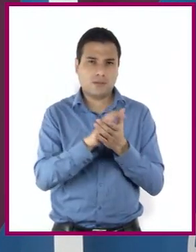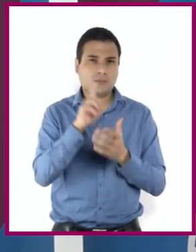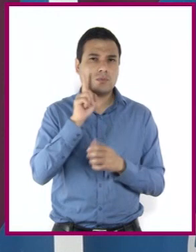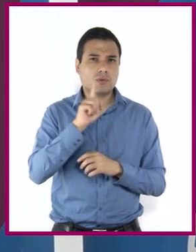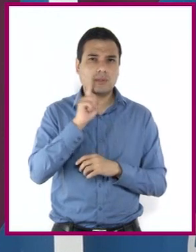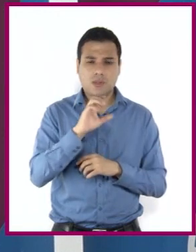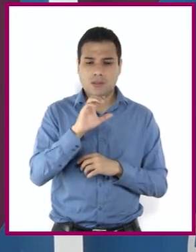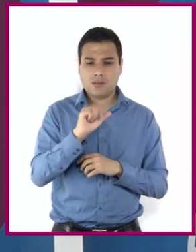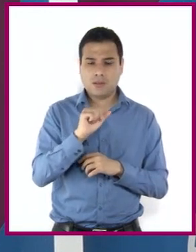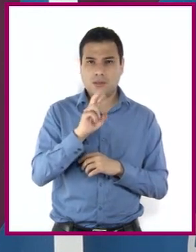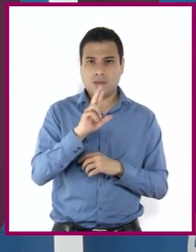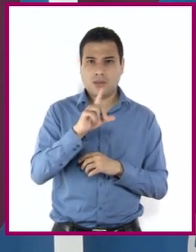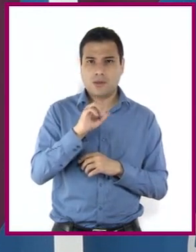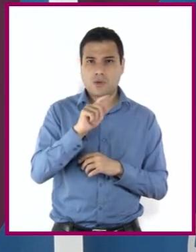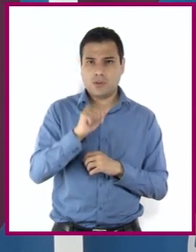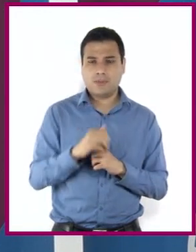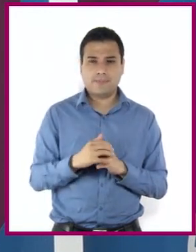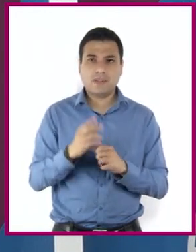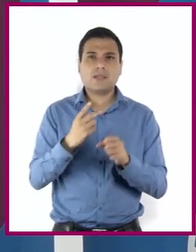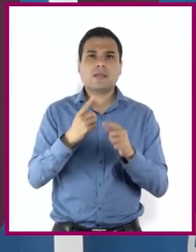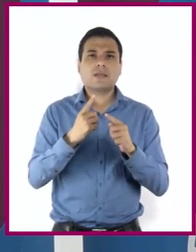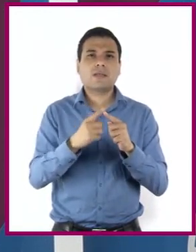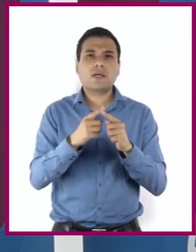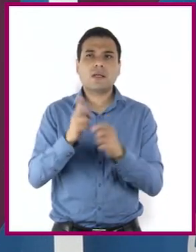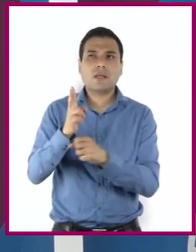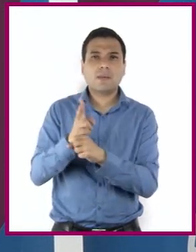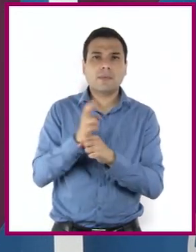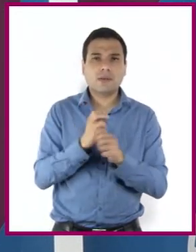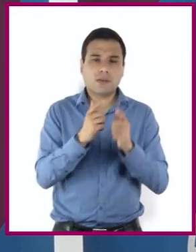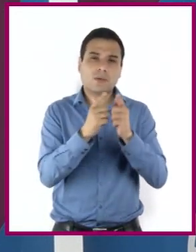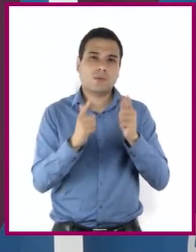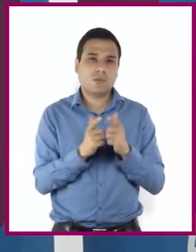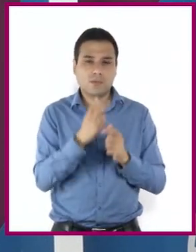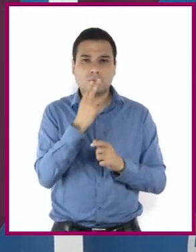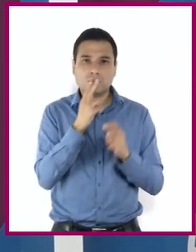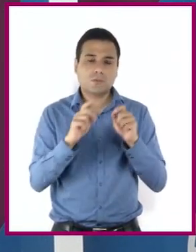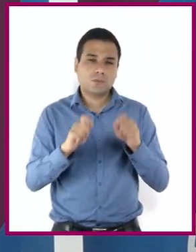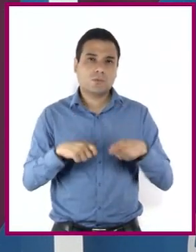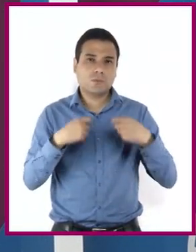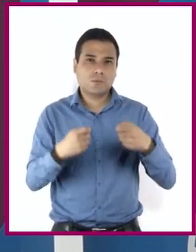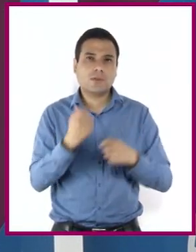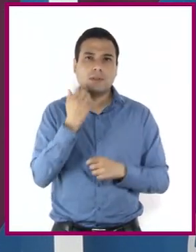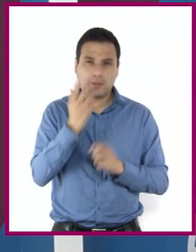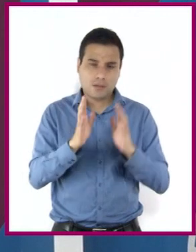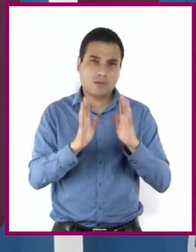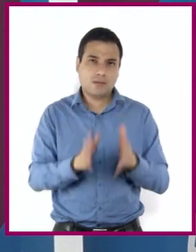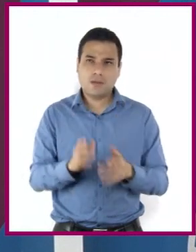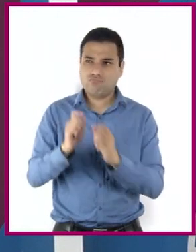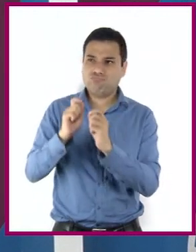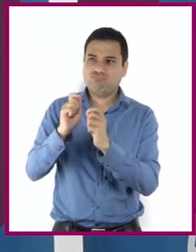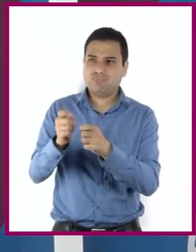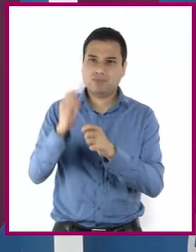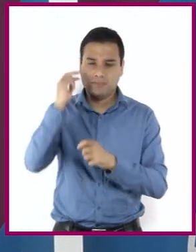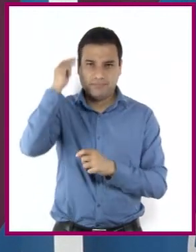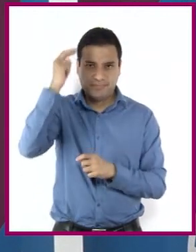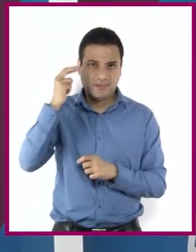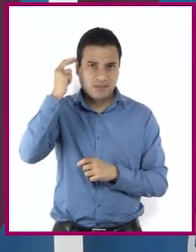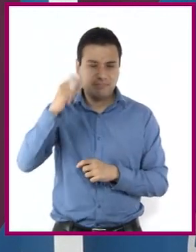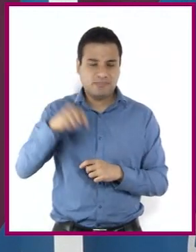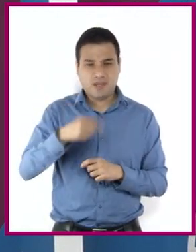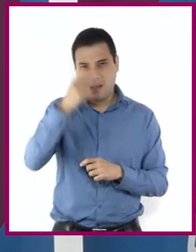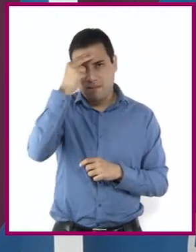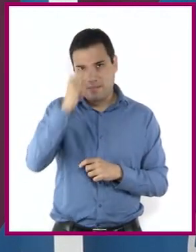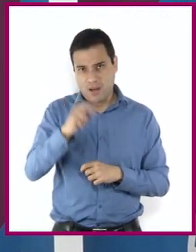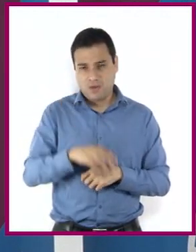como invitado del grupo de los conservadores, quienes tenían la firme intención de establecer una monarquía en el país